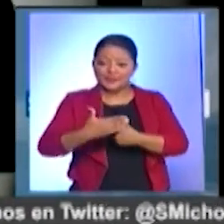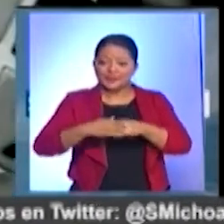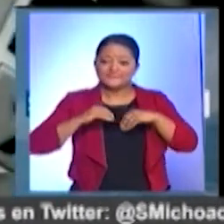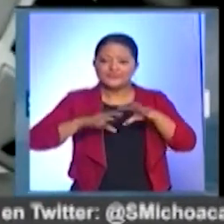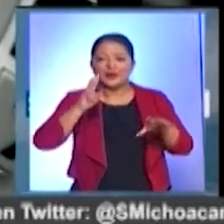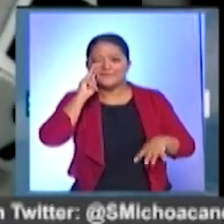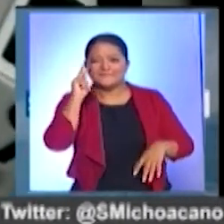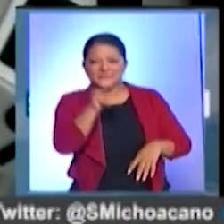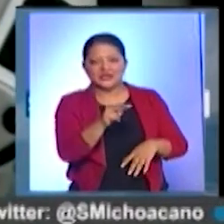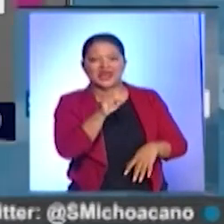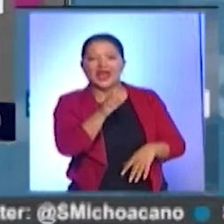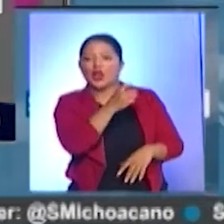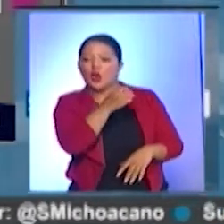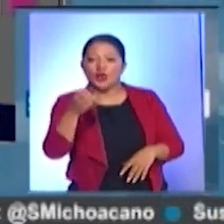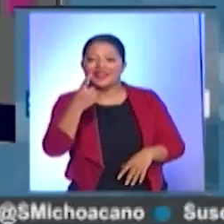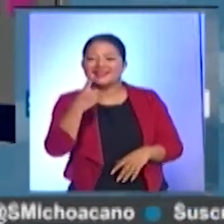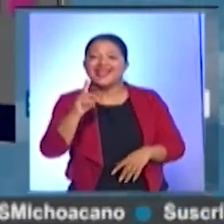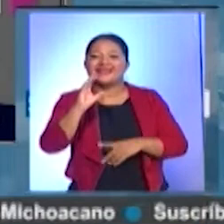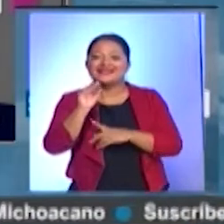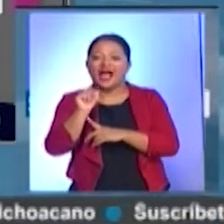el orden del caos